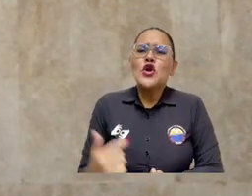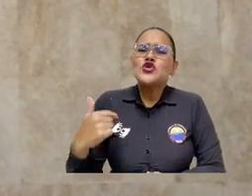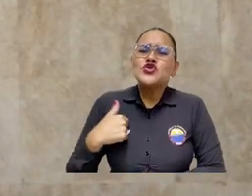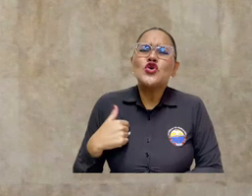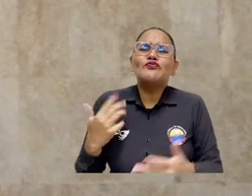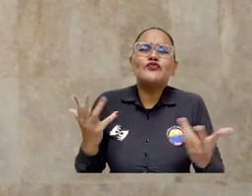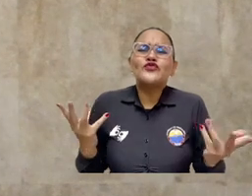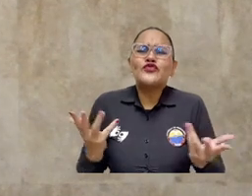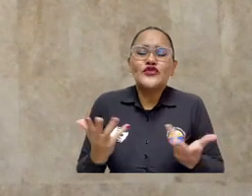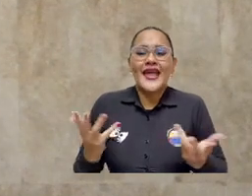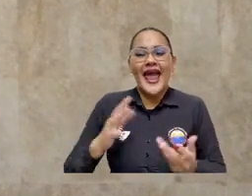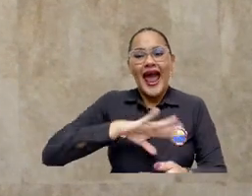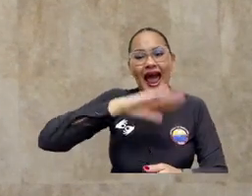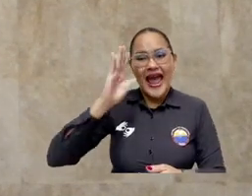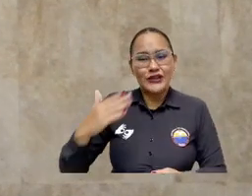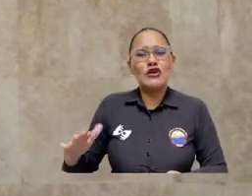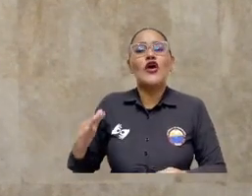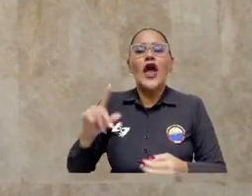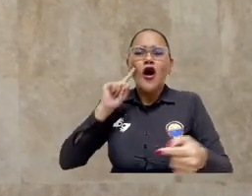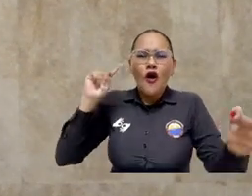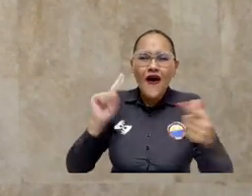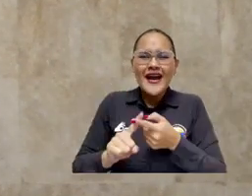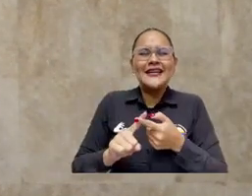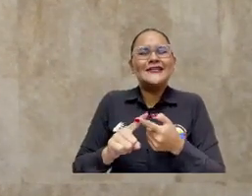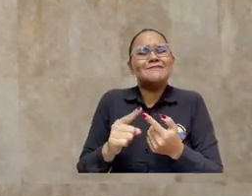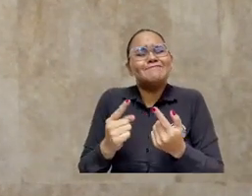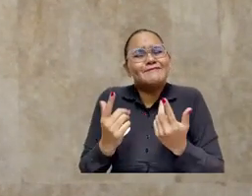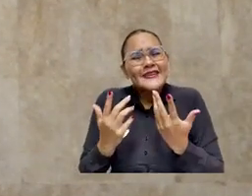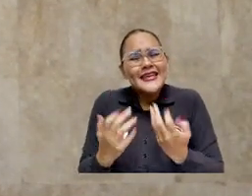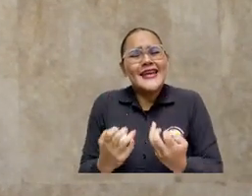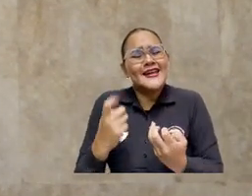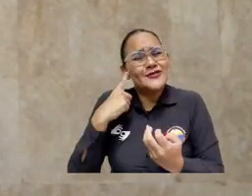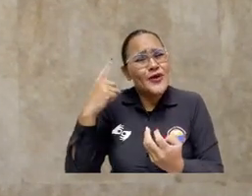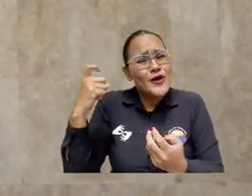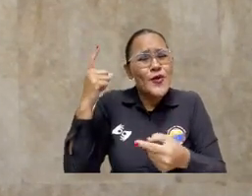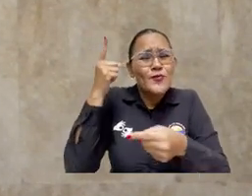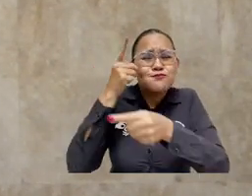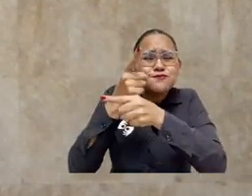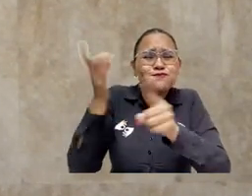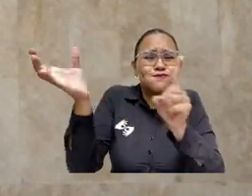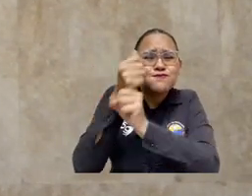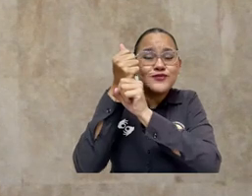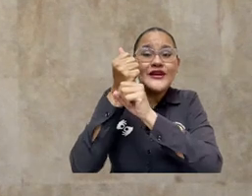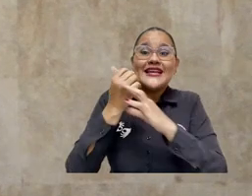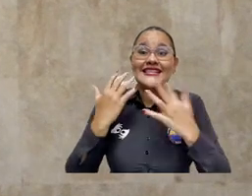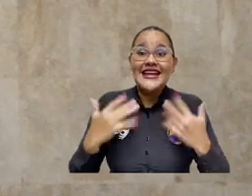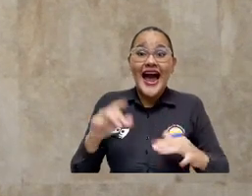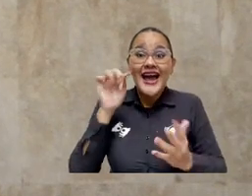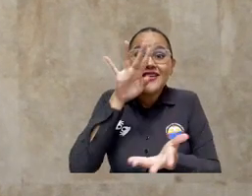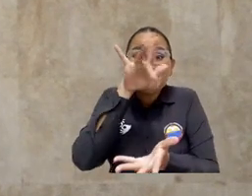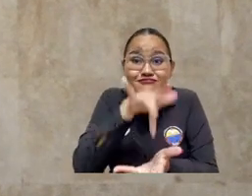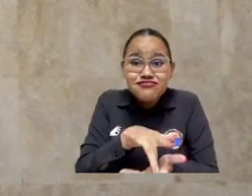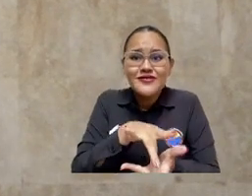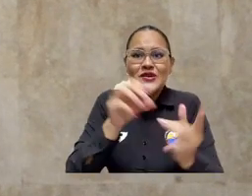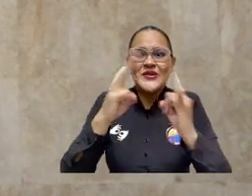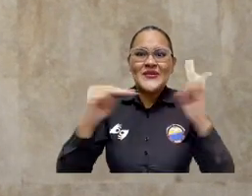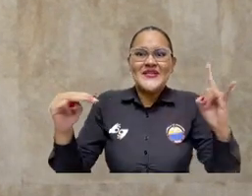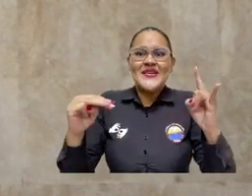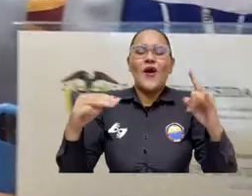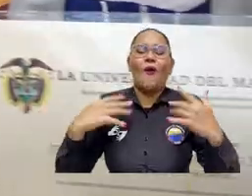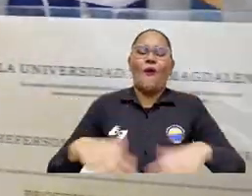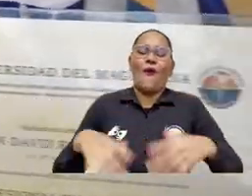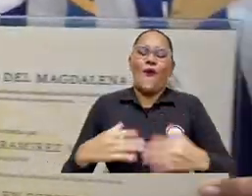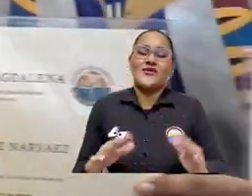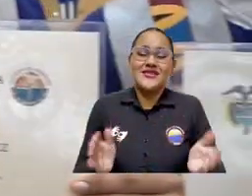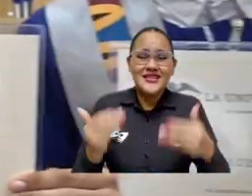buscando un sueño y acá encontré mucho más que eso la Universidad del Magdalena me ha abierto Las puertas me